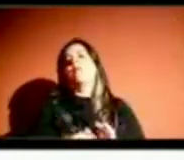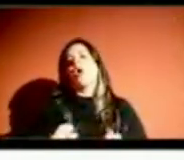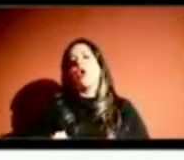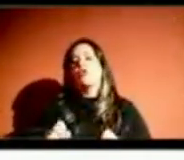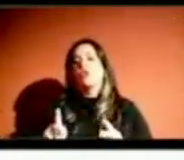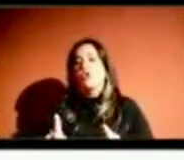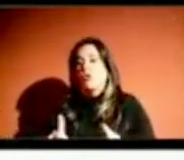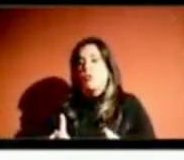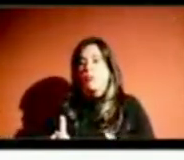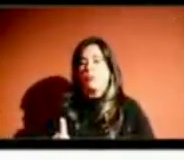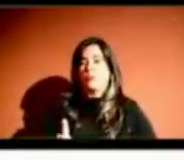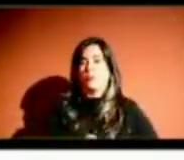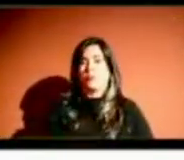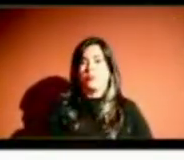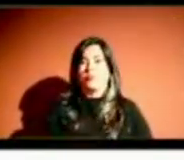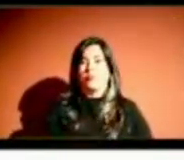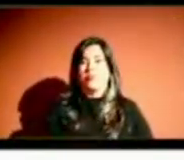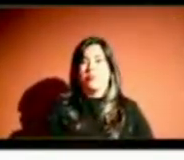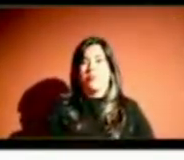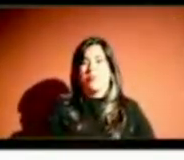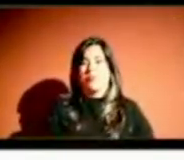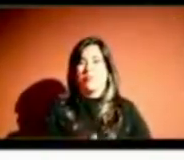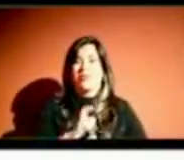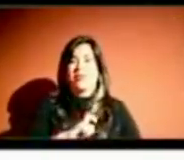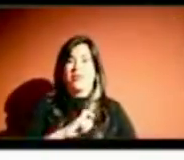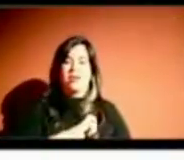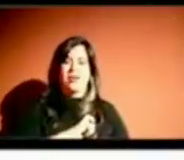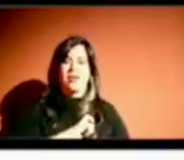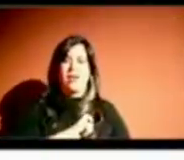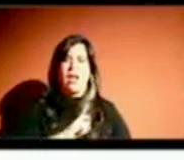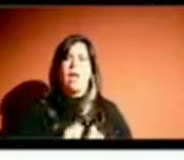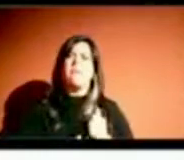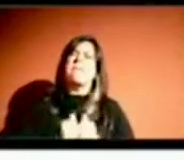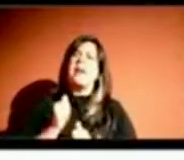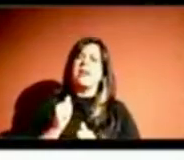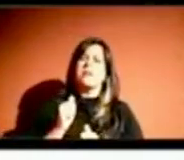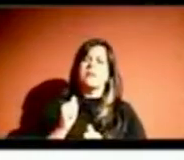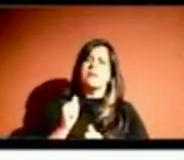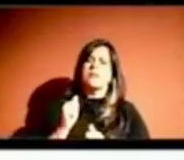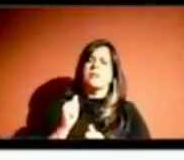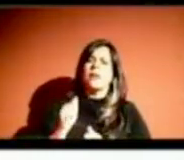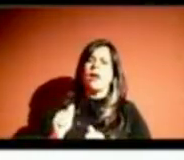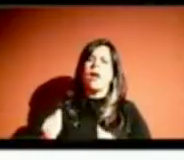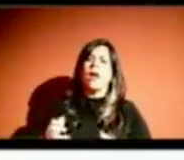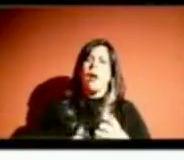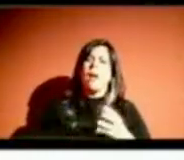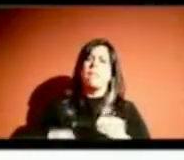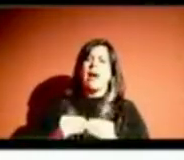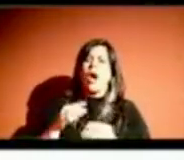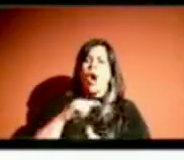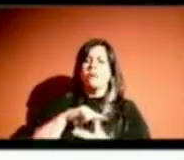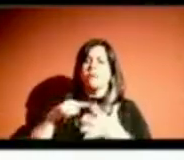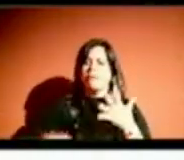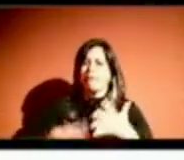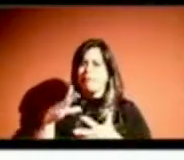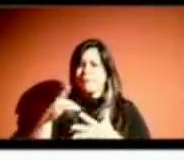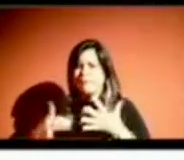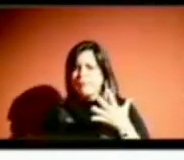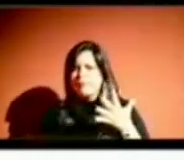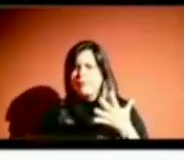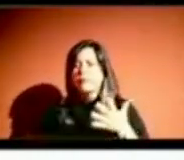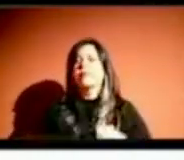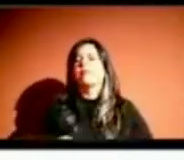opción que es la de, se llama la pestaña de más opciones. Esta pestaña de más opciones,